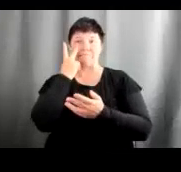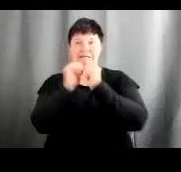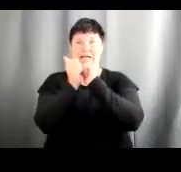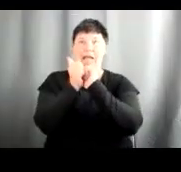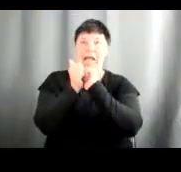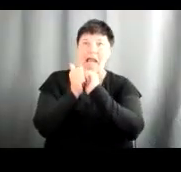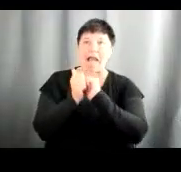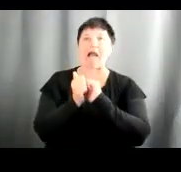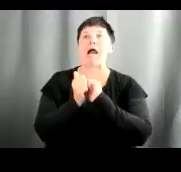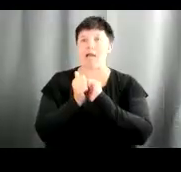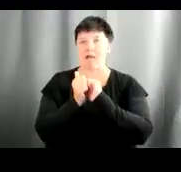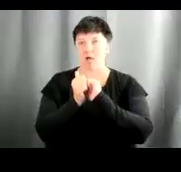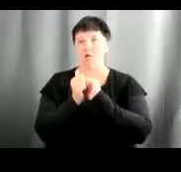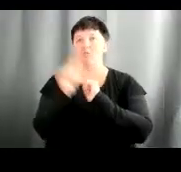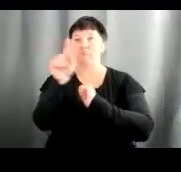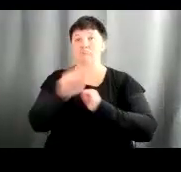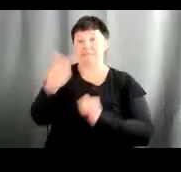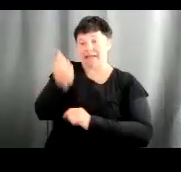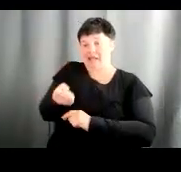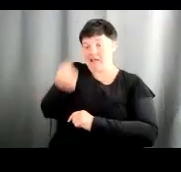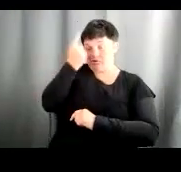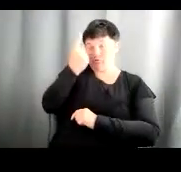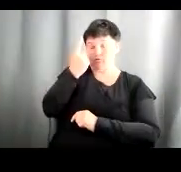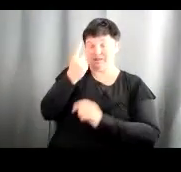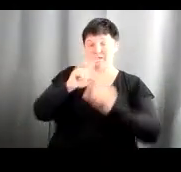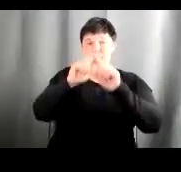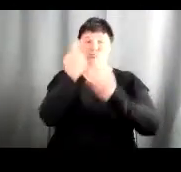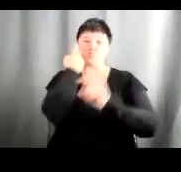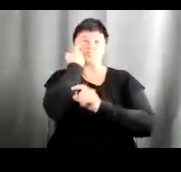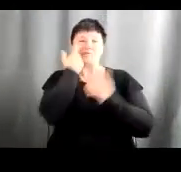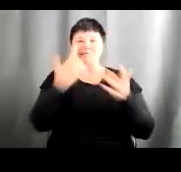eventos recientes, como la noticia del transformador,